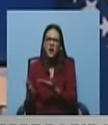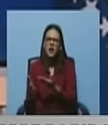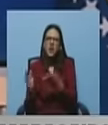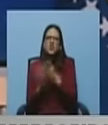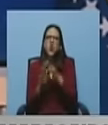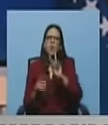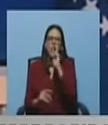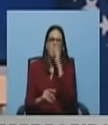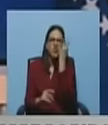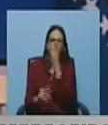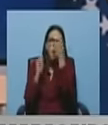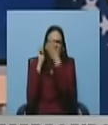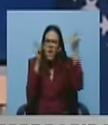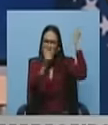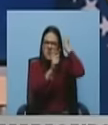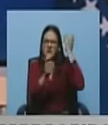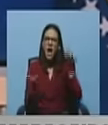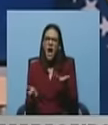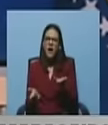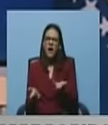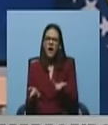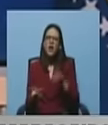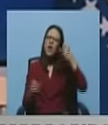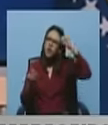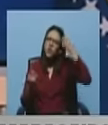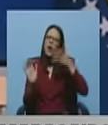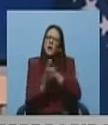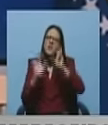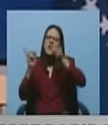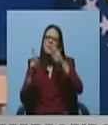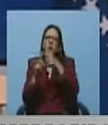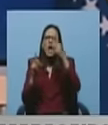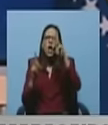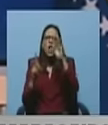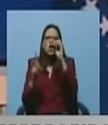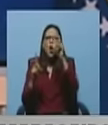de algunos. ¿Recuerdan el caso de Roland Carreño?